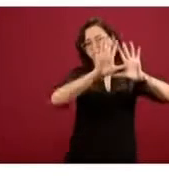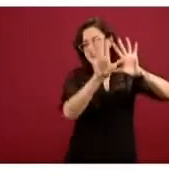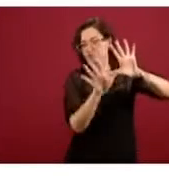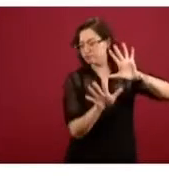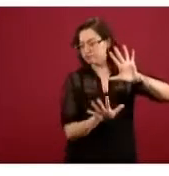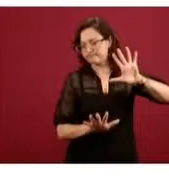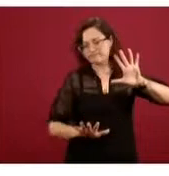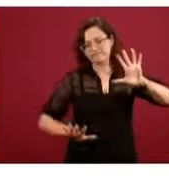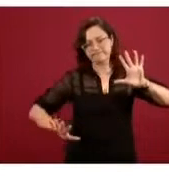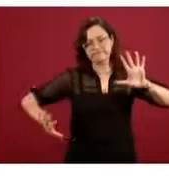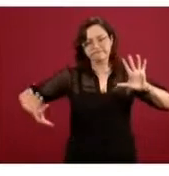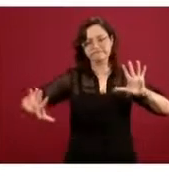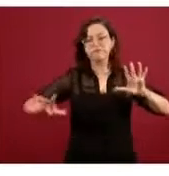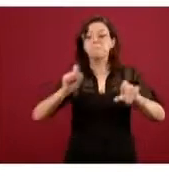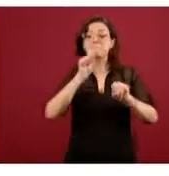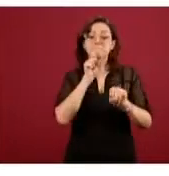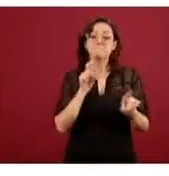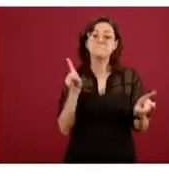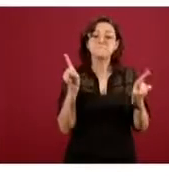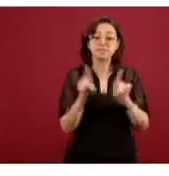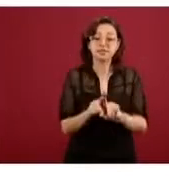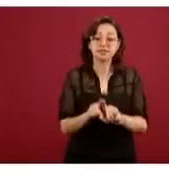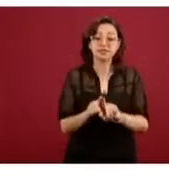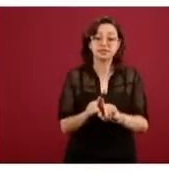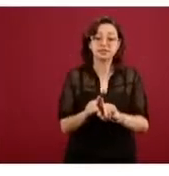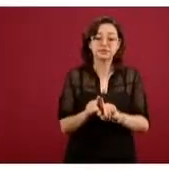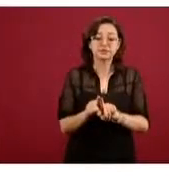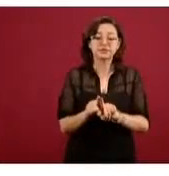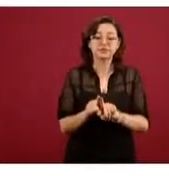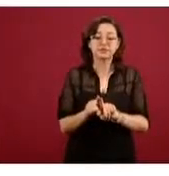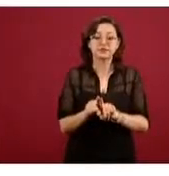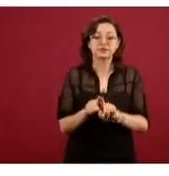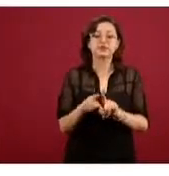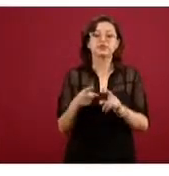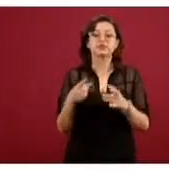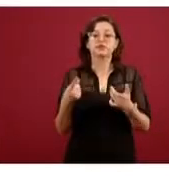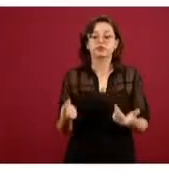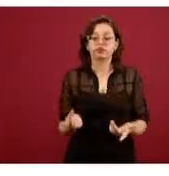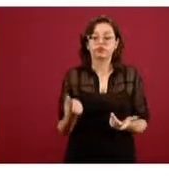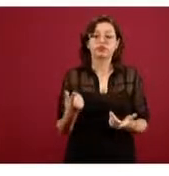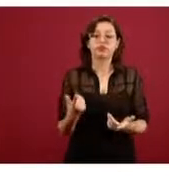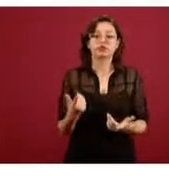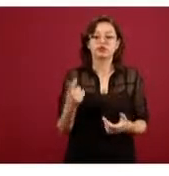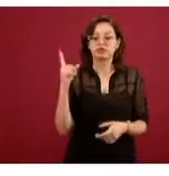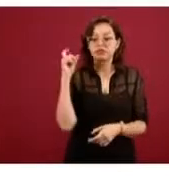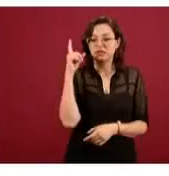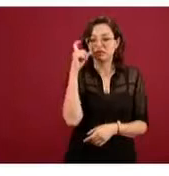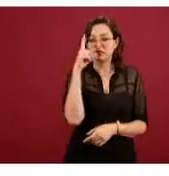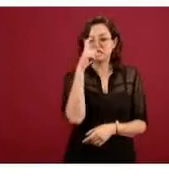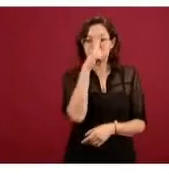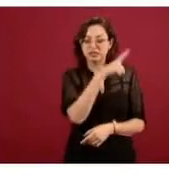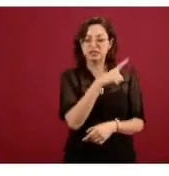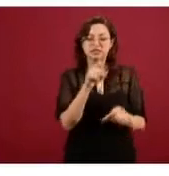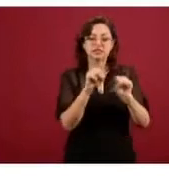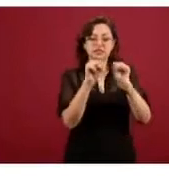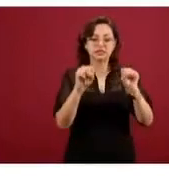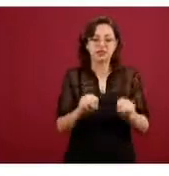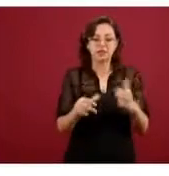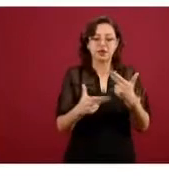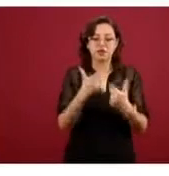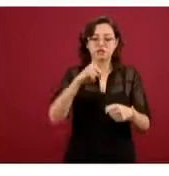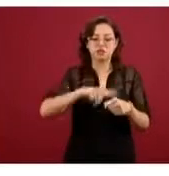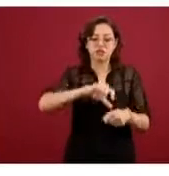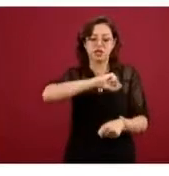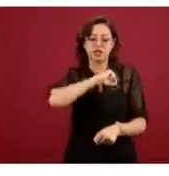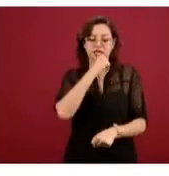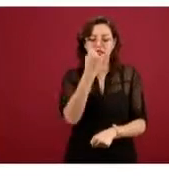nacional y que también representen los distintos niveles de complejidad del Sistema Nacional de Salud. Por lo